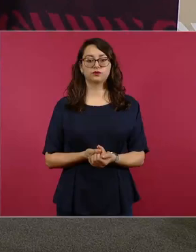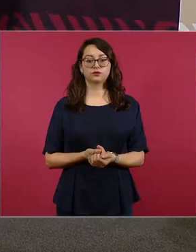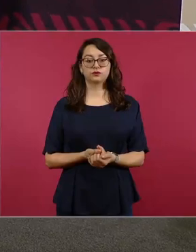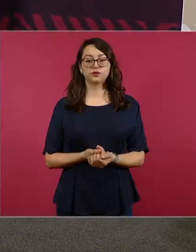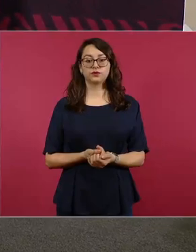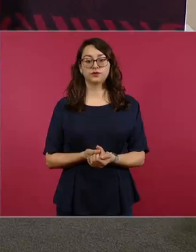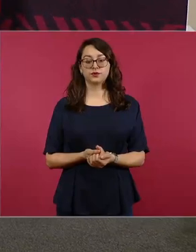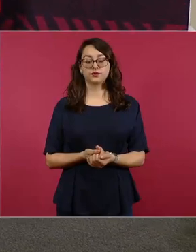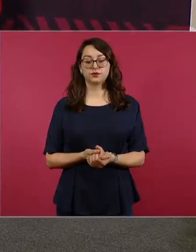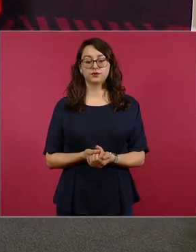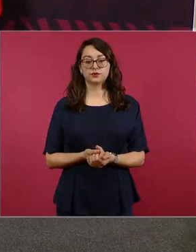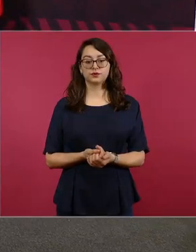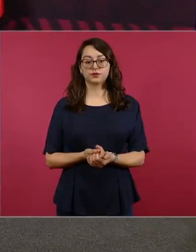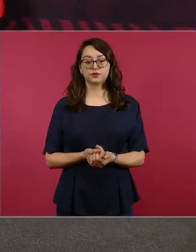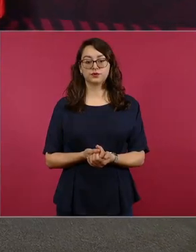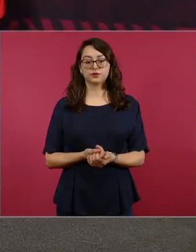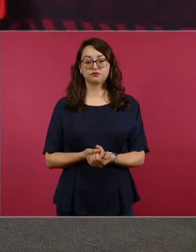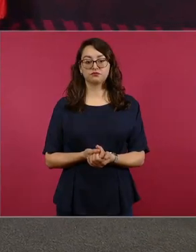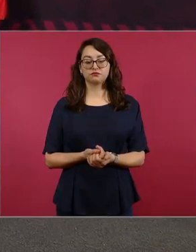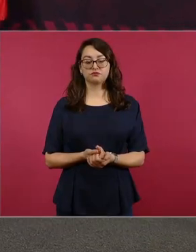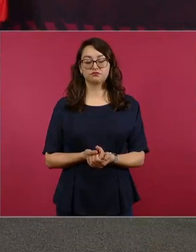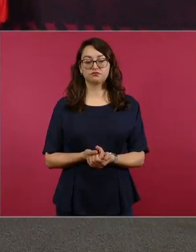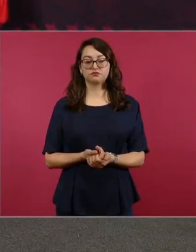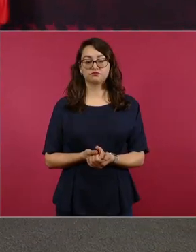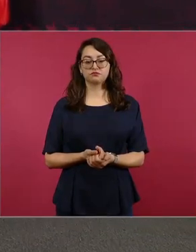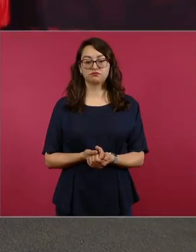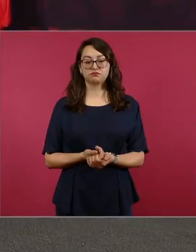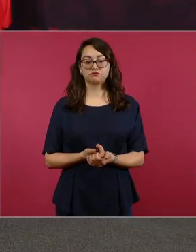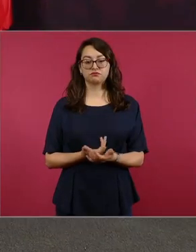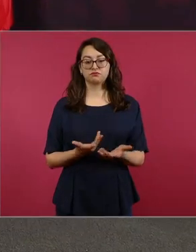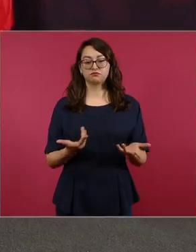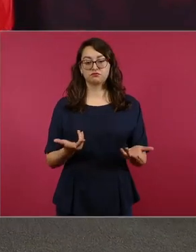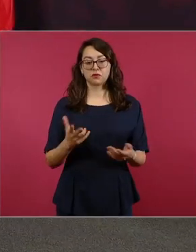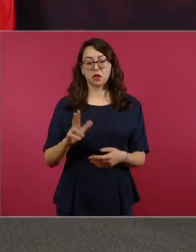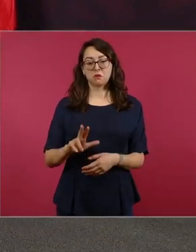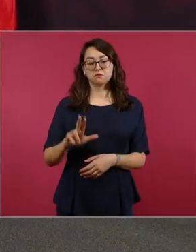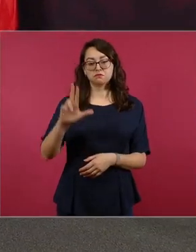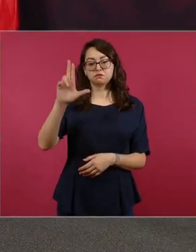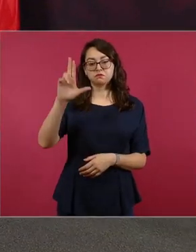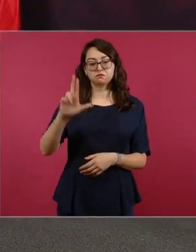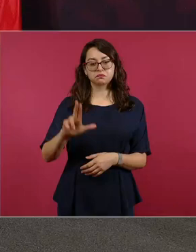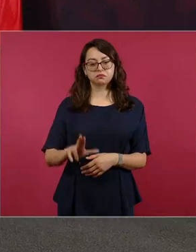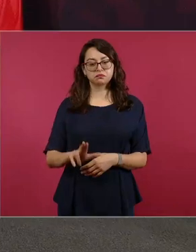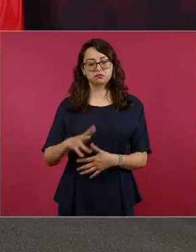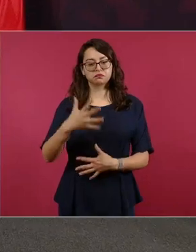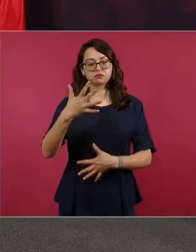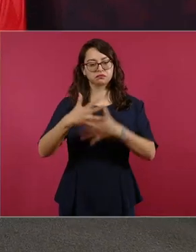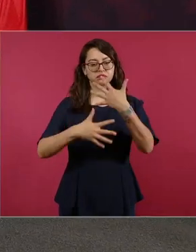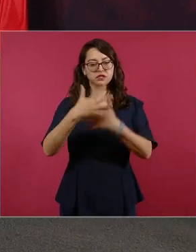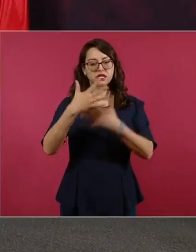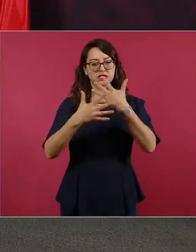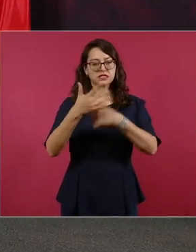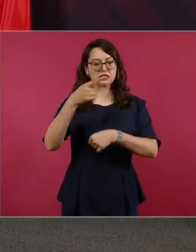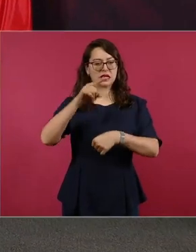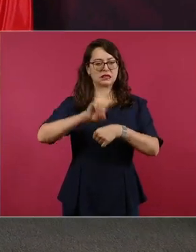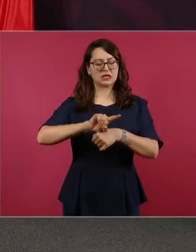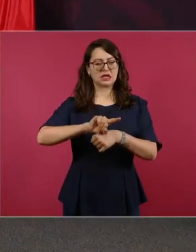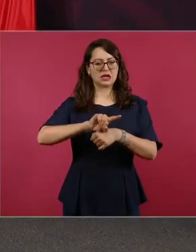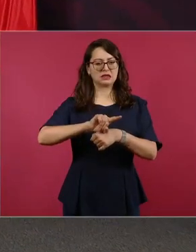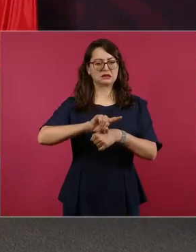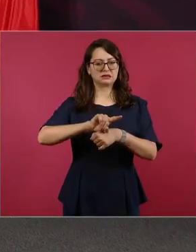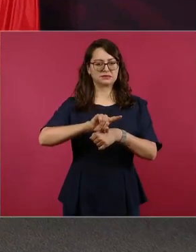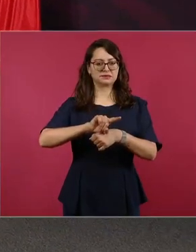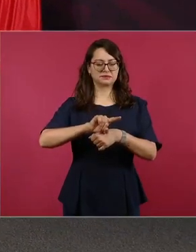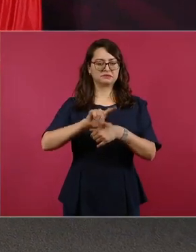informar, como lo hacemos cada 15 días, sobre